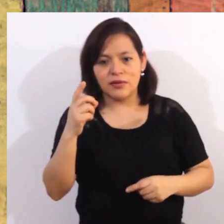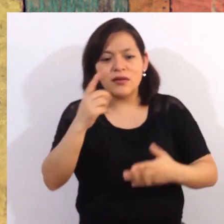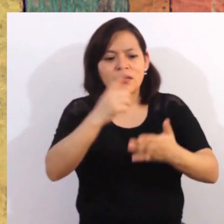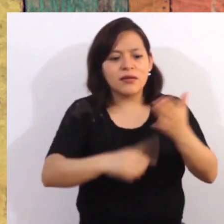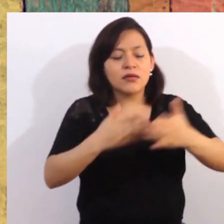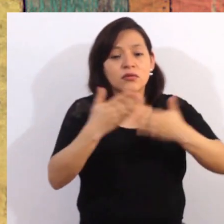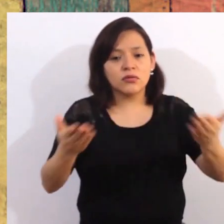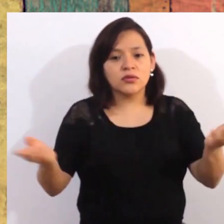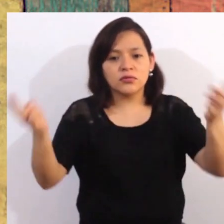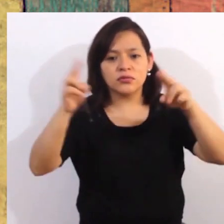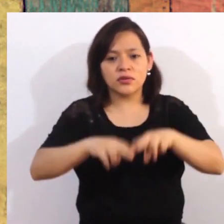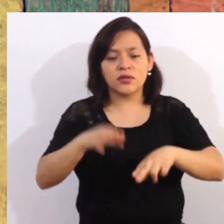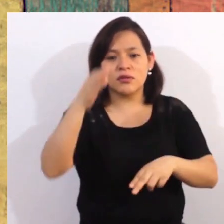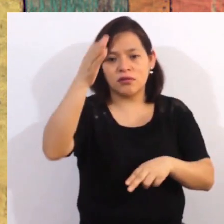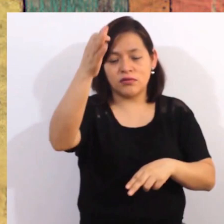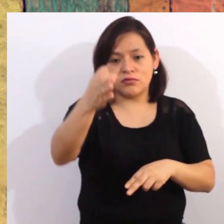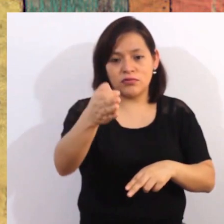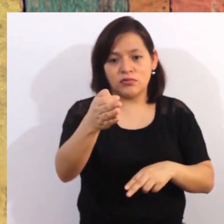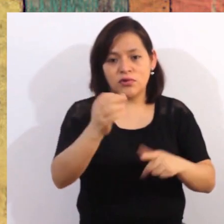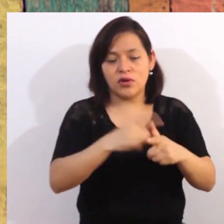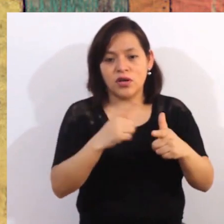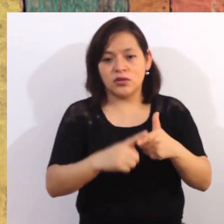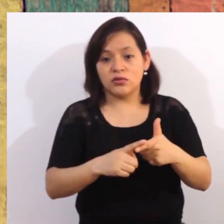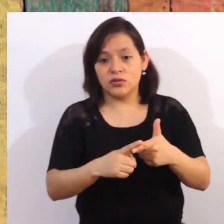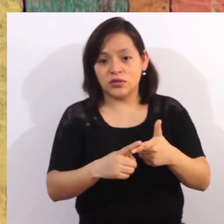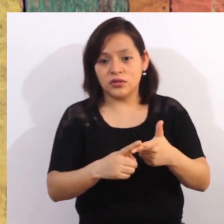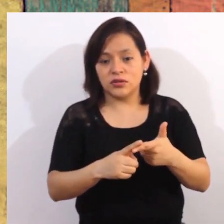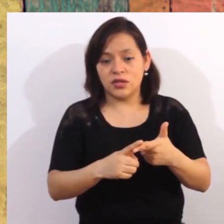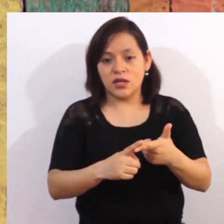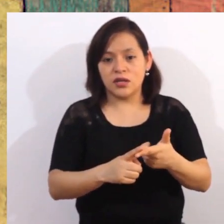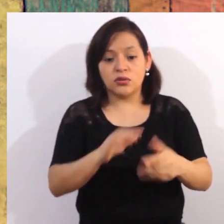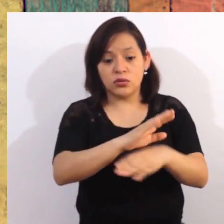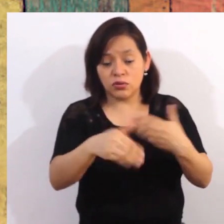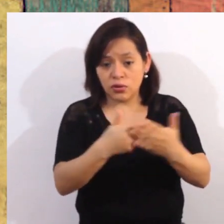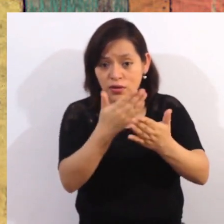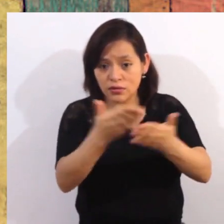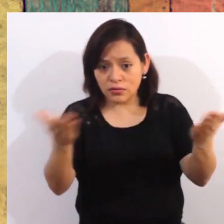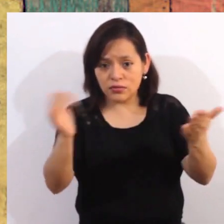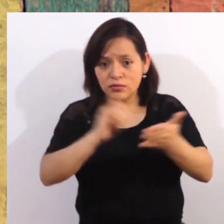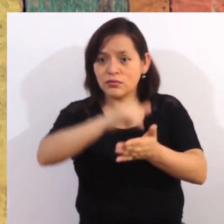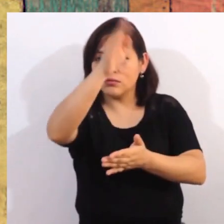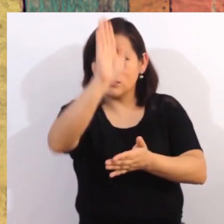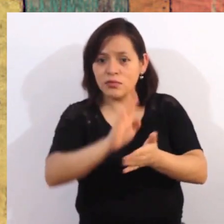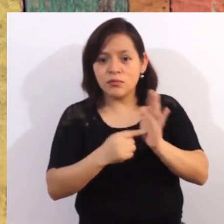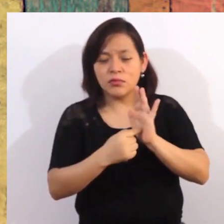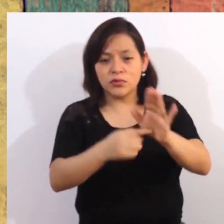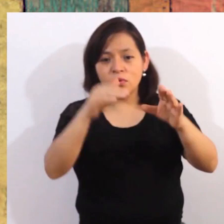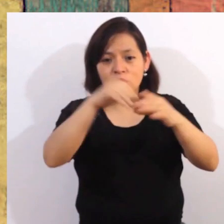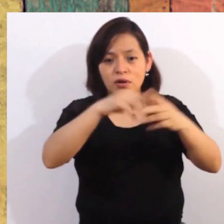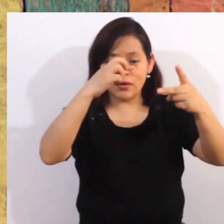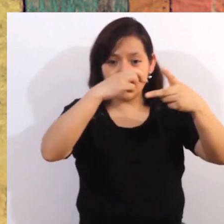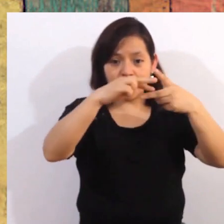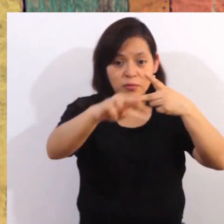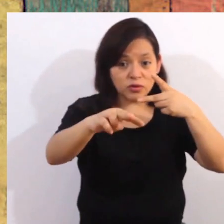dominio griego, finalmente los griegos lograron influir serias derrotas sobre el ejército